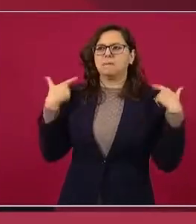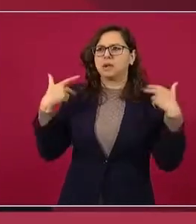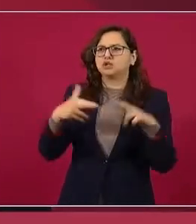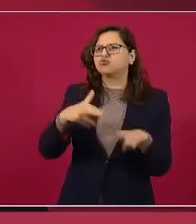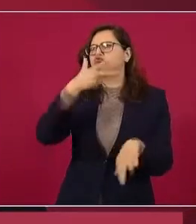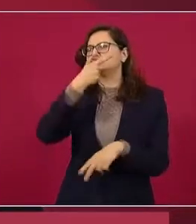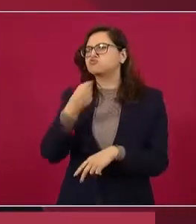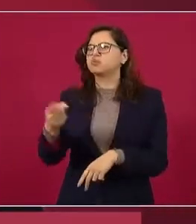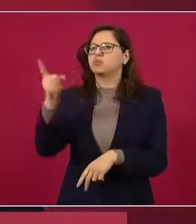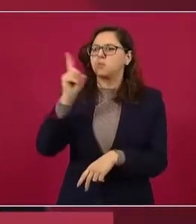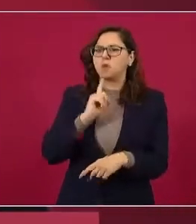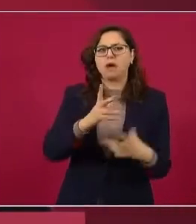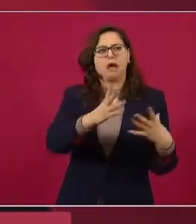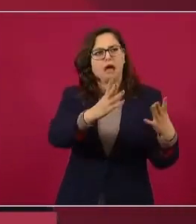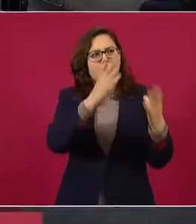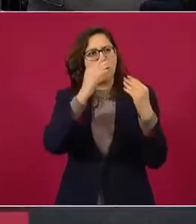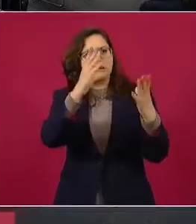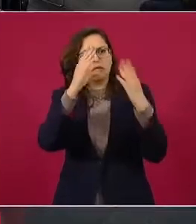que